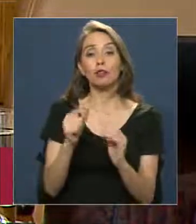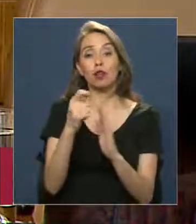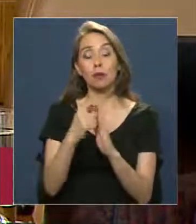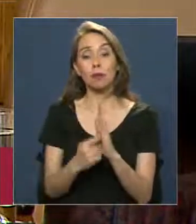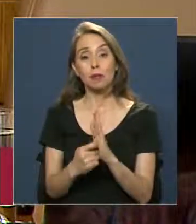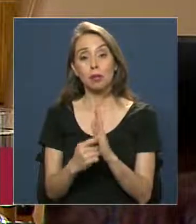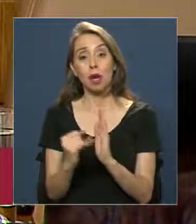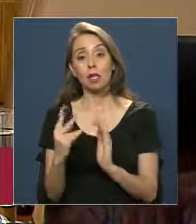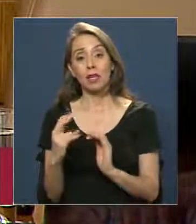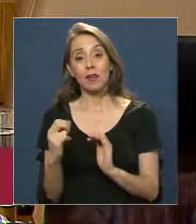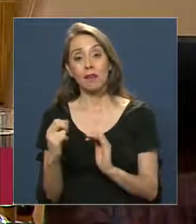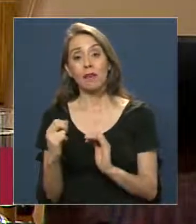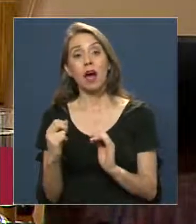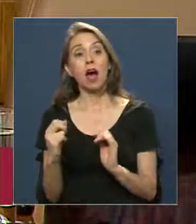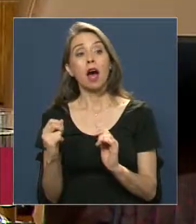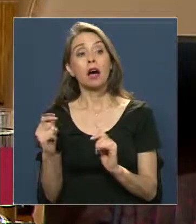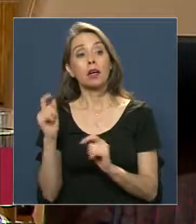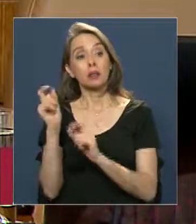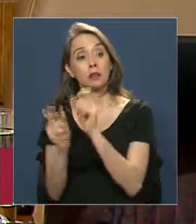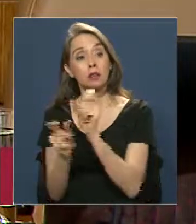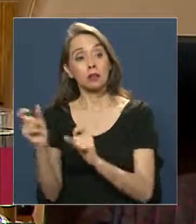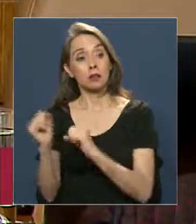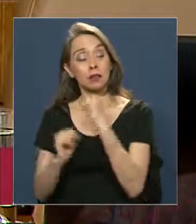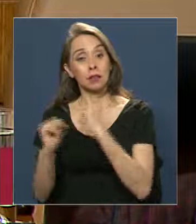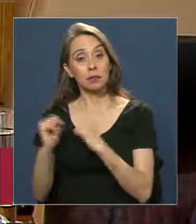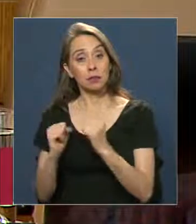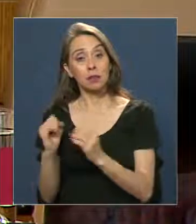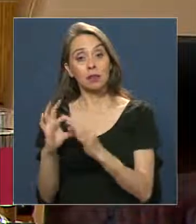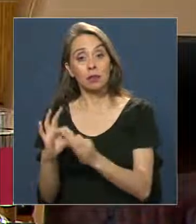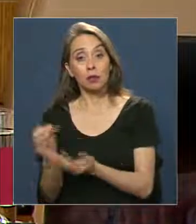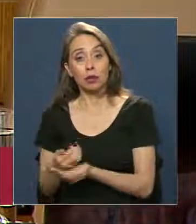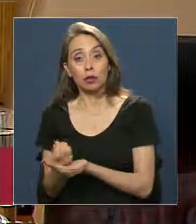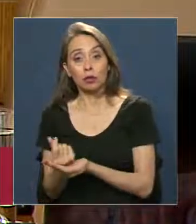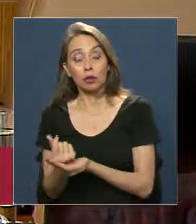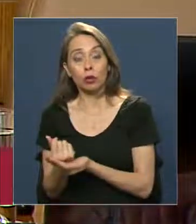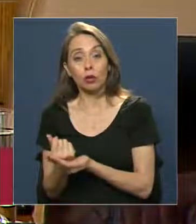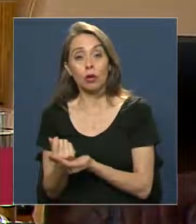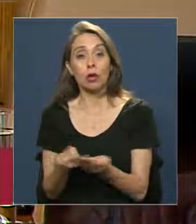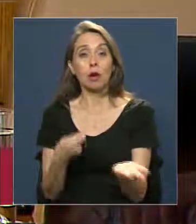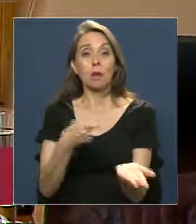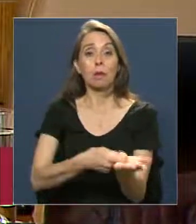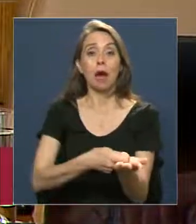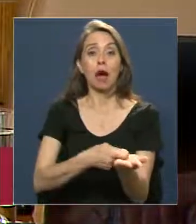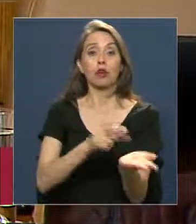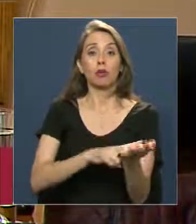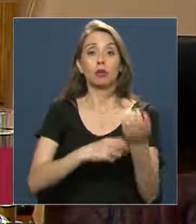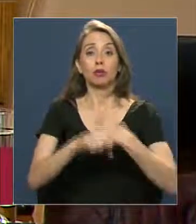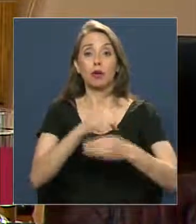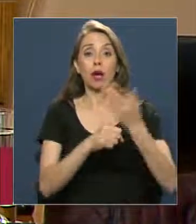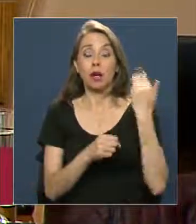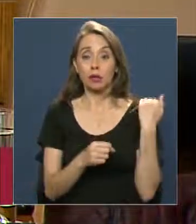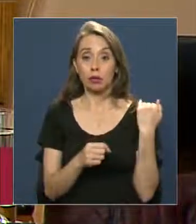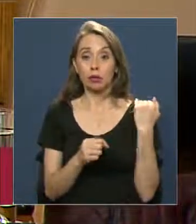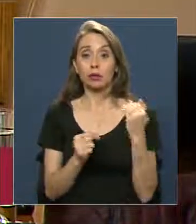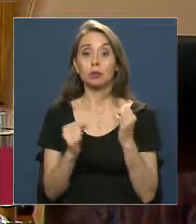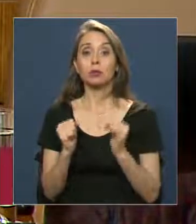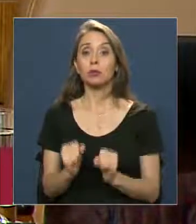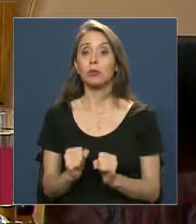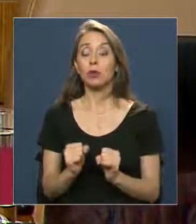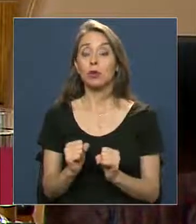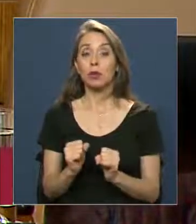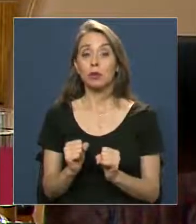justamente de acuerdo a la utilidad o al pago de impuestos del año anterior y la posibilidad de que